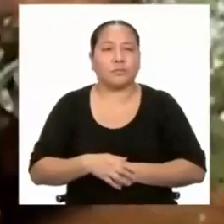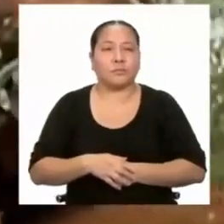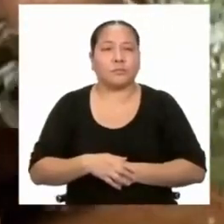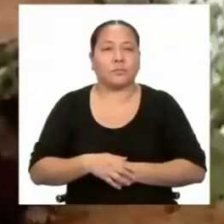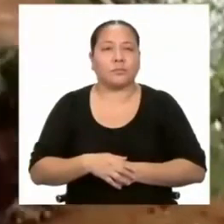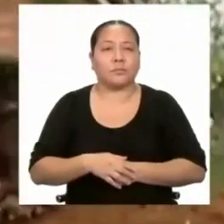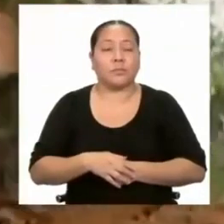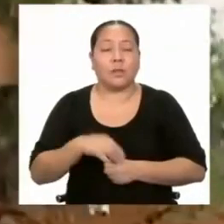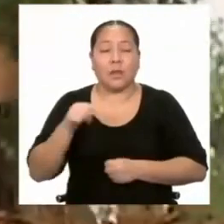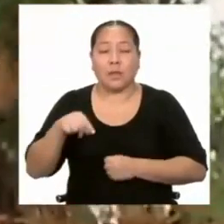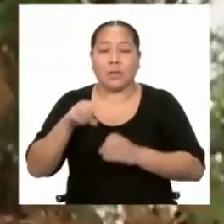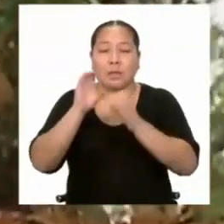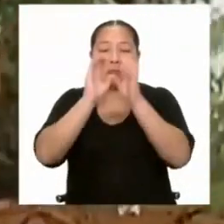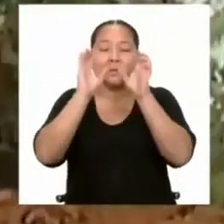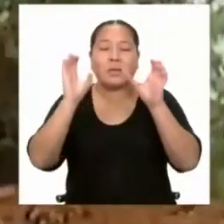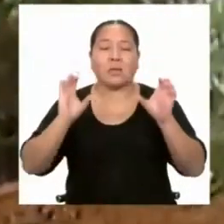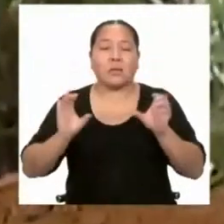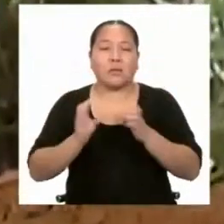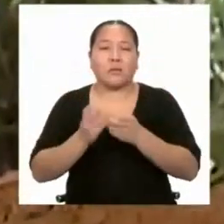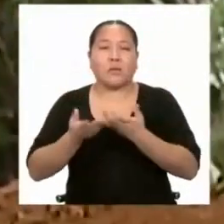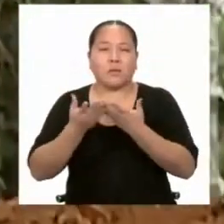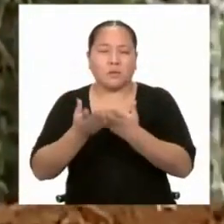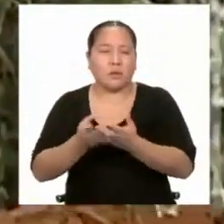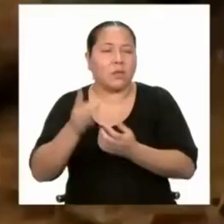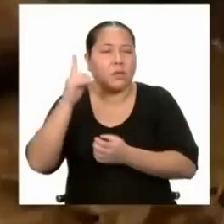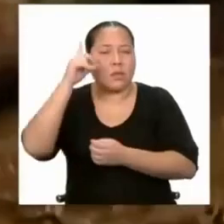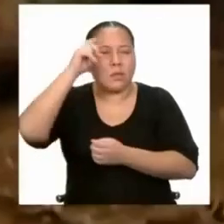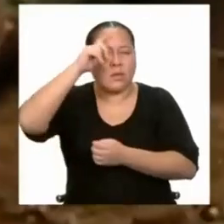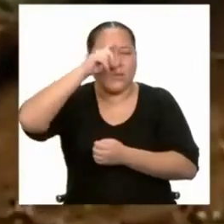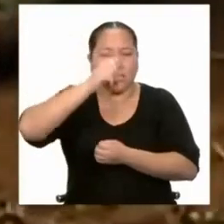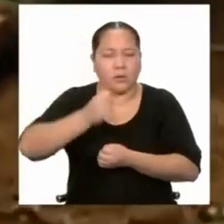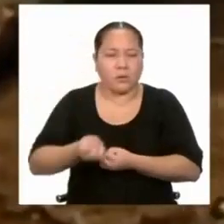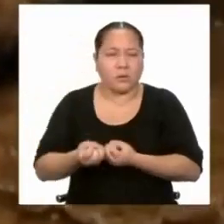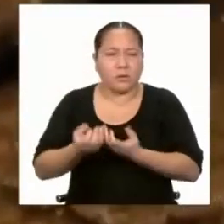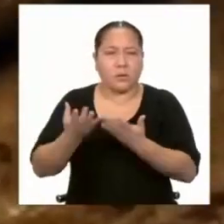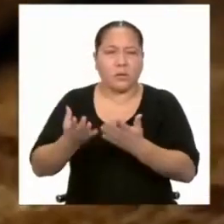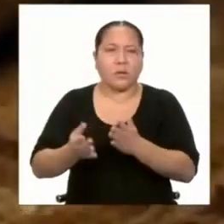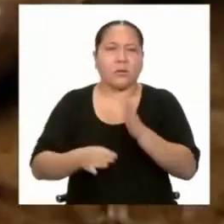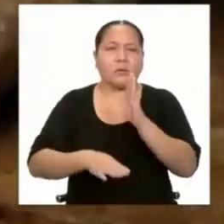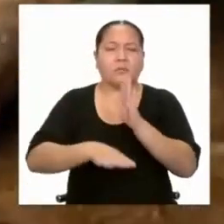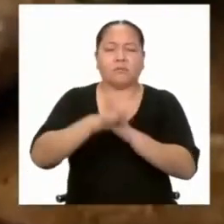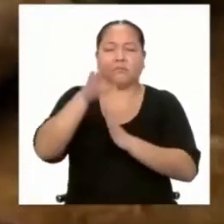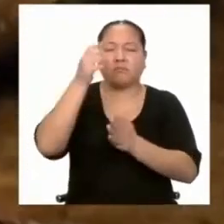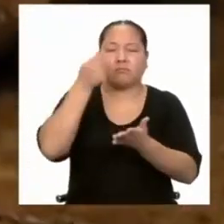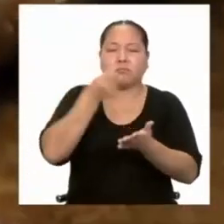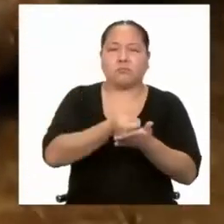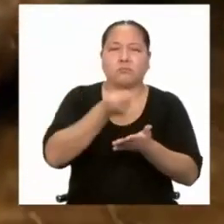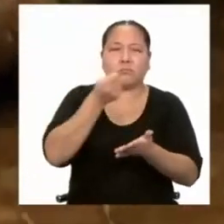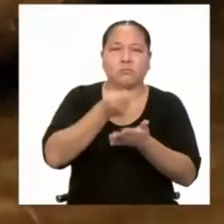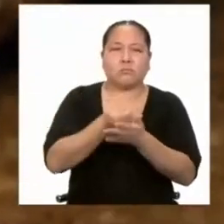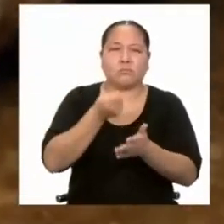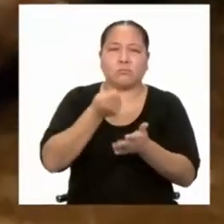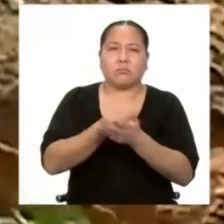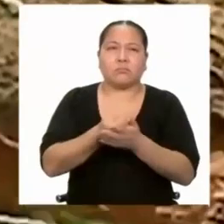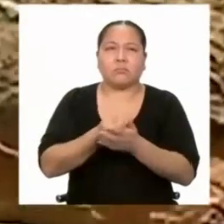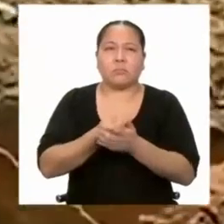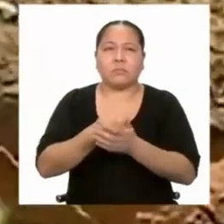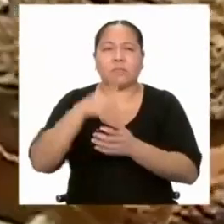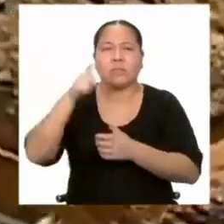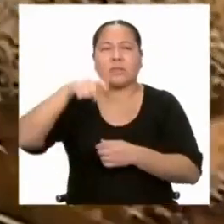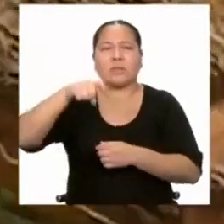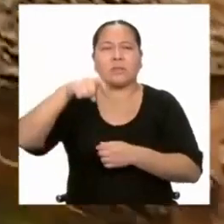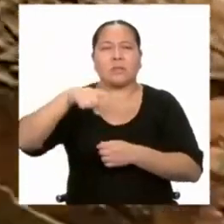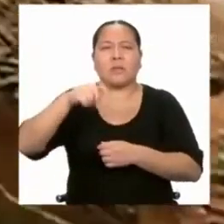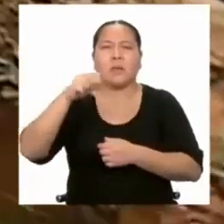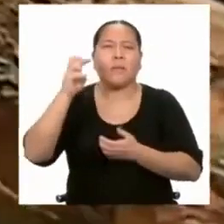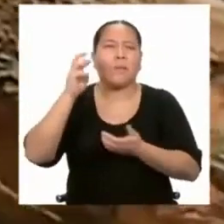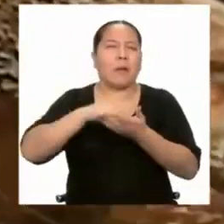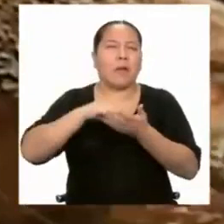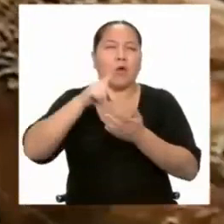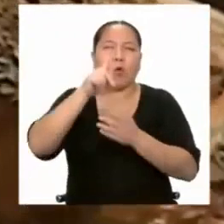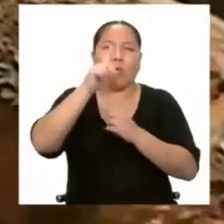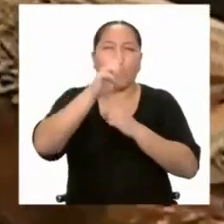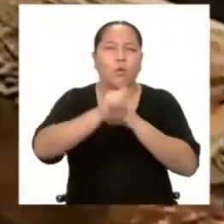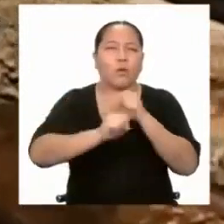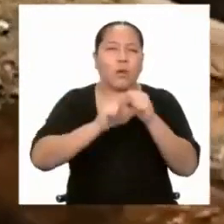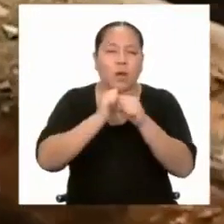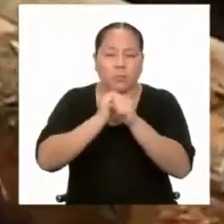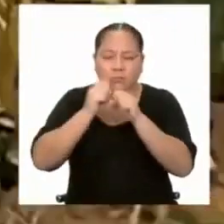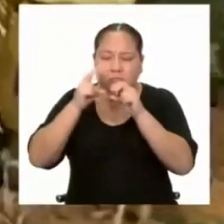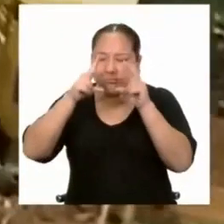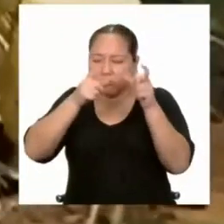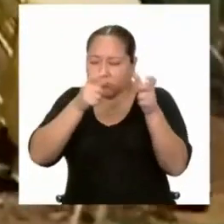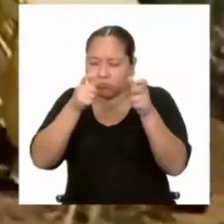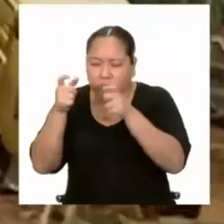La certificación puede ser rigurosa, implicando altos costos y requiriendo más de un año de inspecciones.